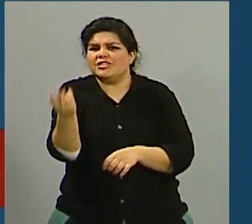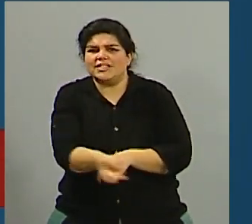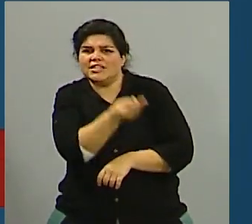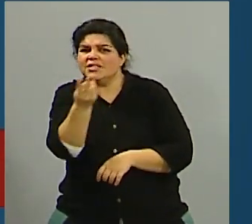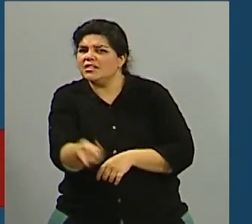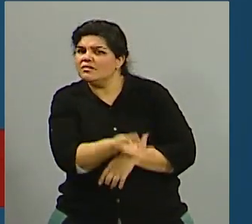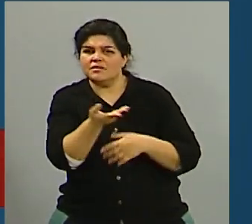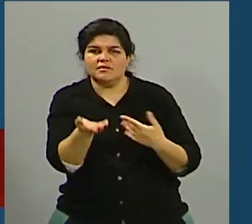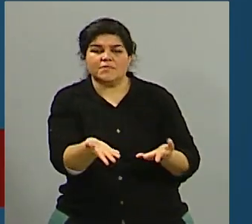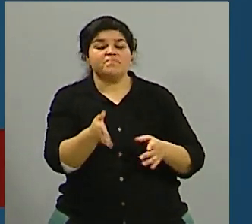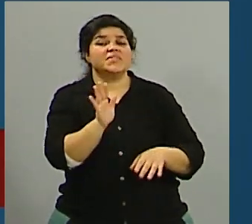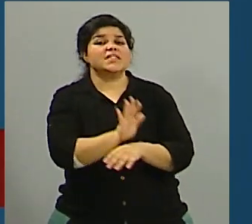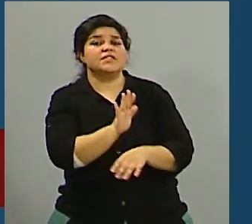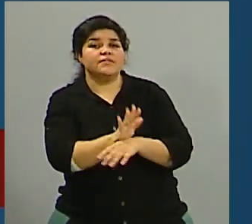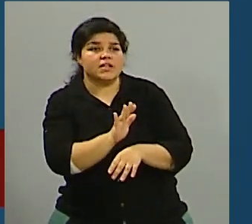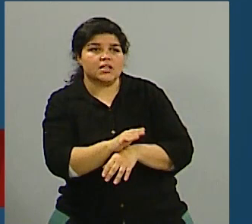cambio cultural, un cambio